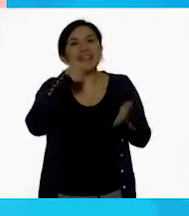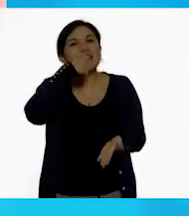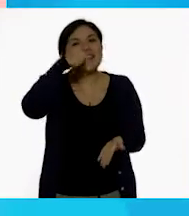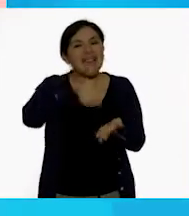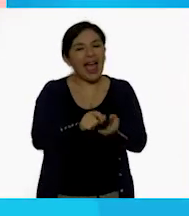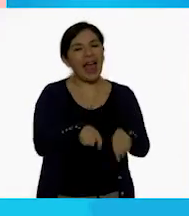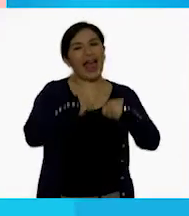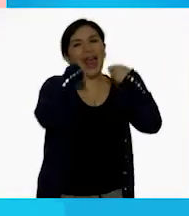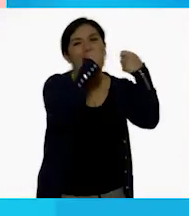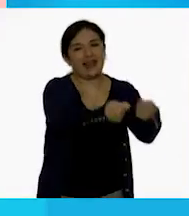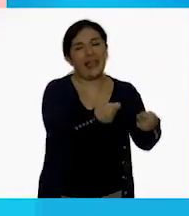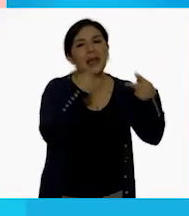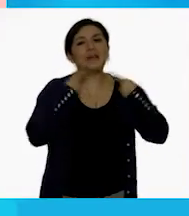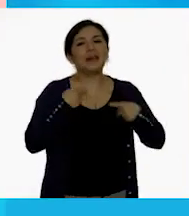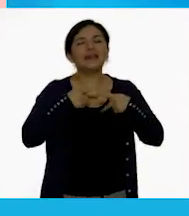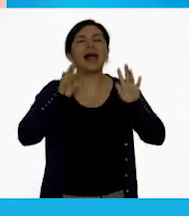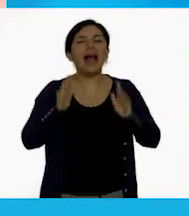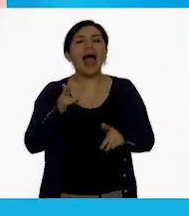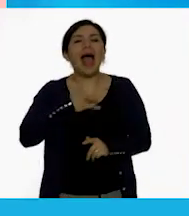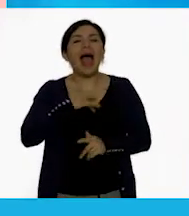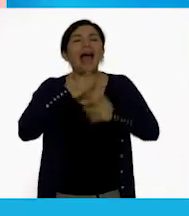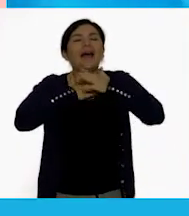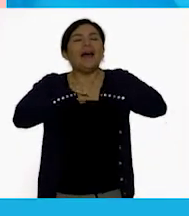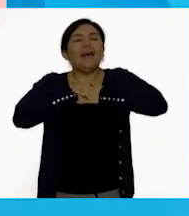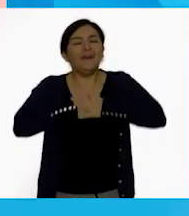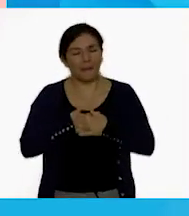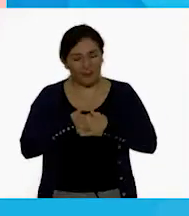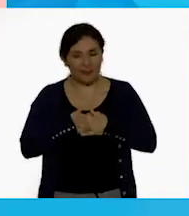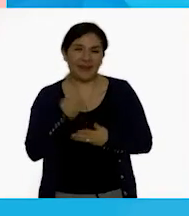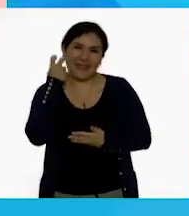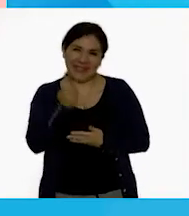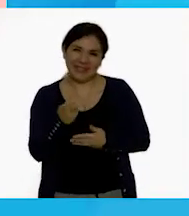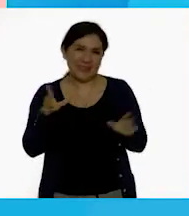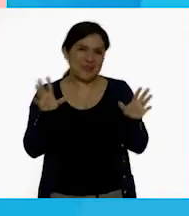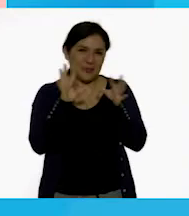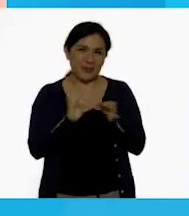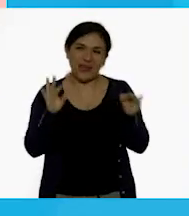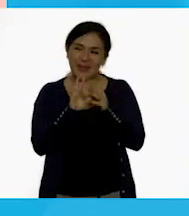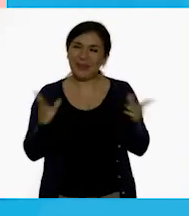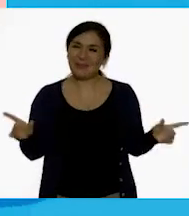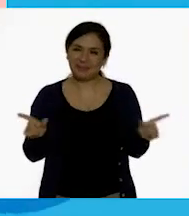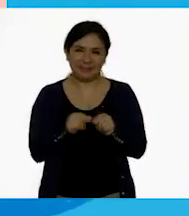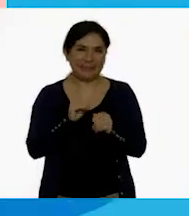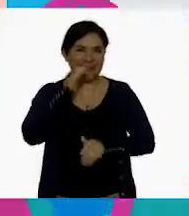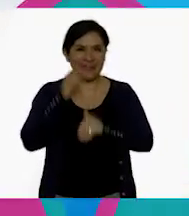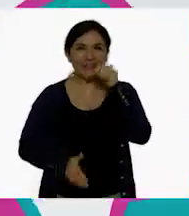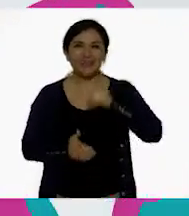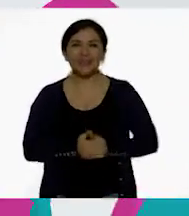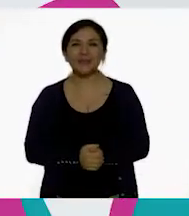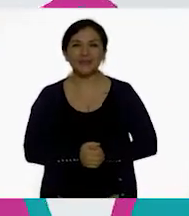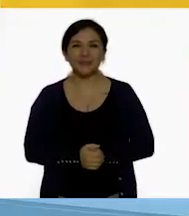sintió aliviado. Y colorín colorado, este cuento se ha terminado.